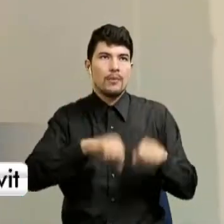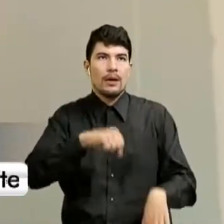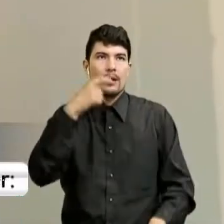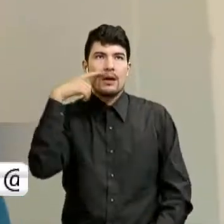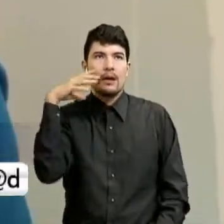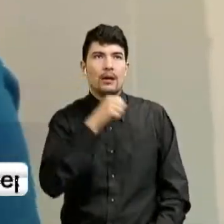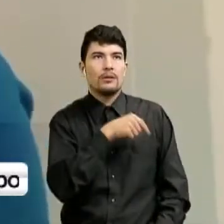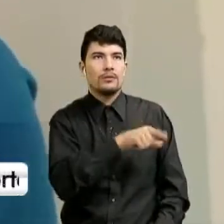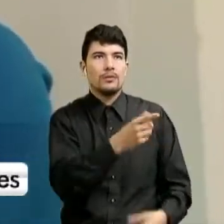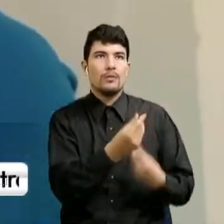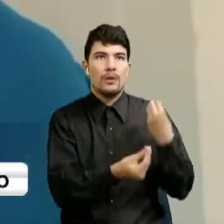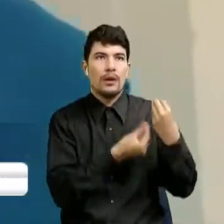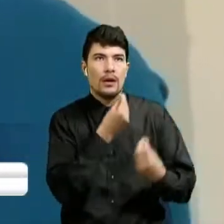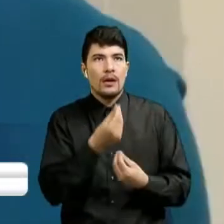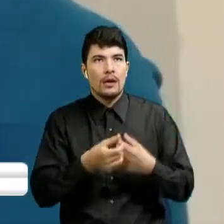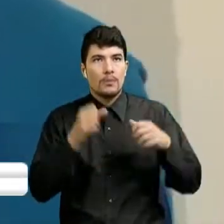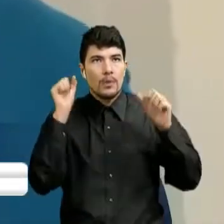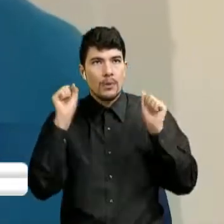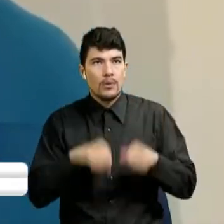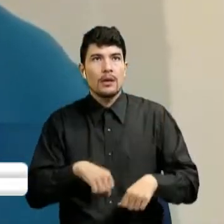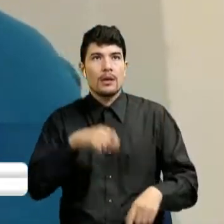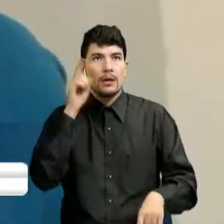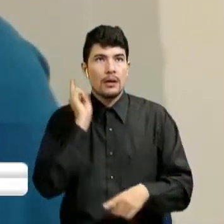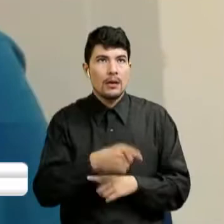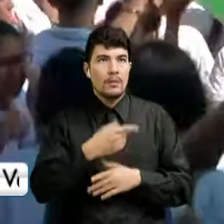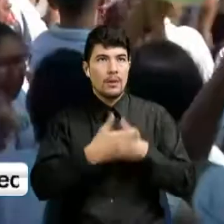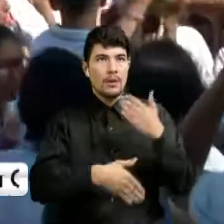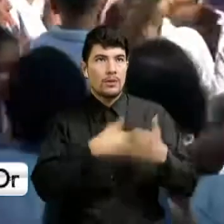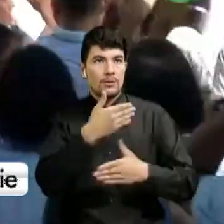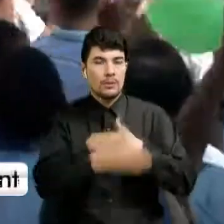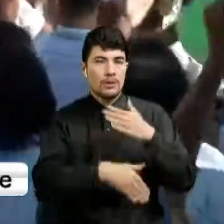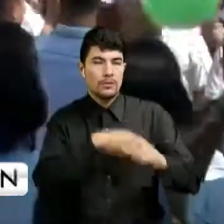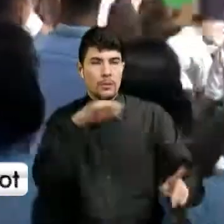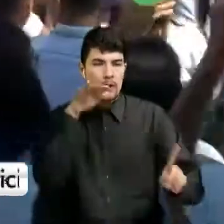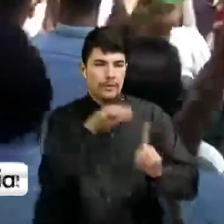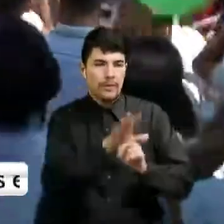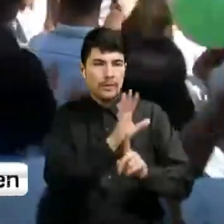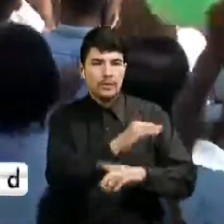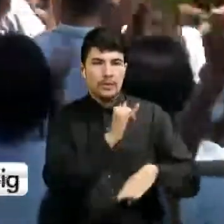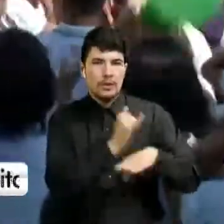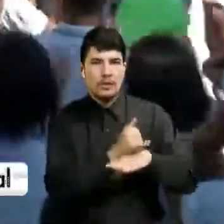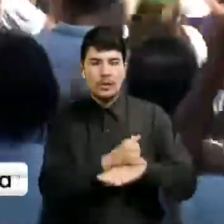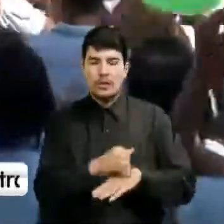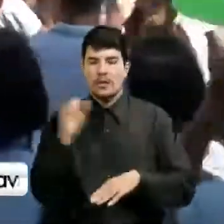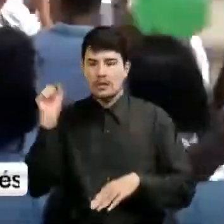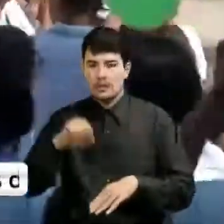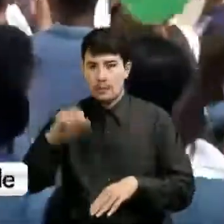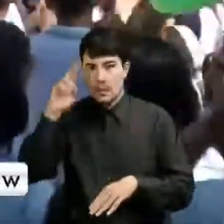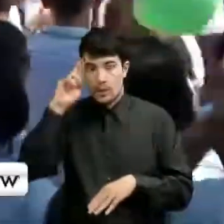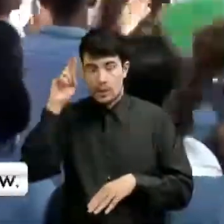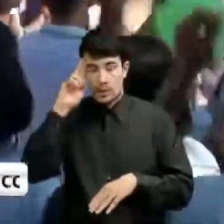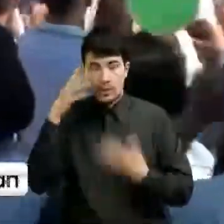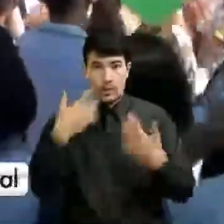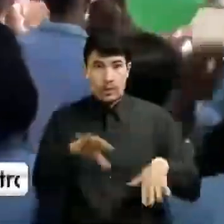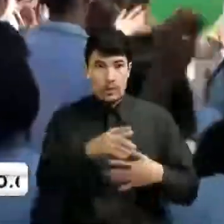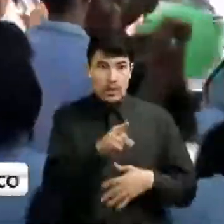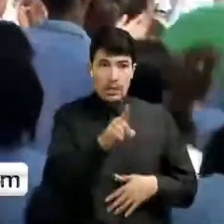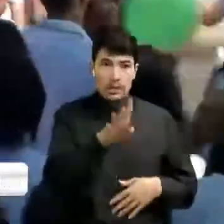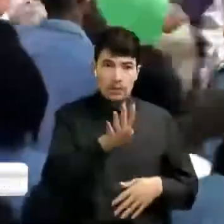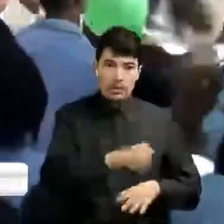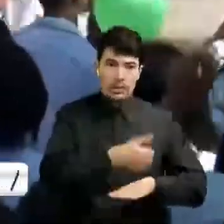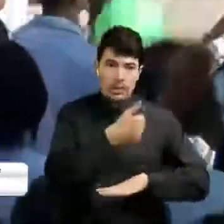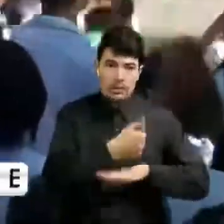estaban haciendo y poderlos hacer procesos disciplinarios estas declaraciones motivaron a los 14 rectores